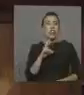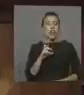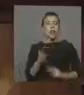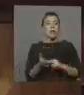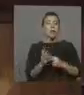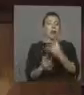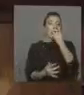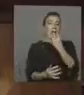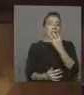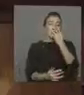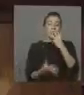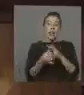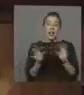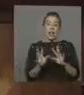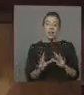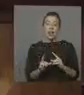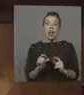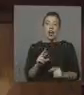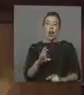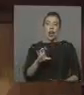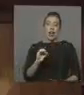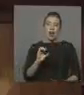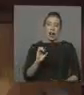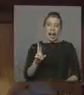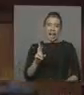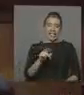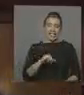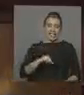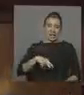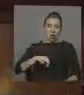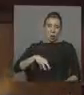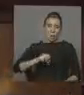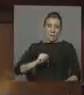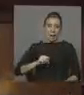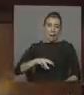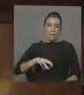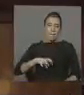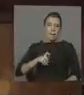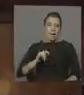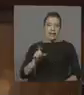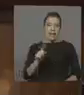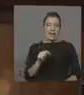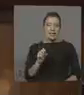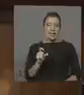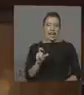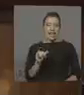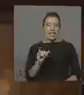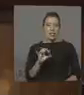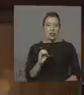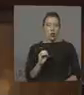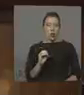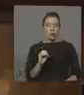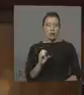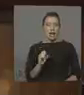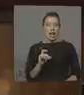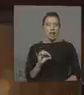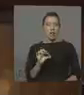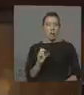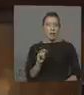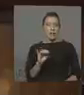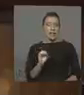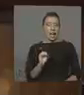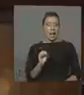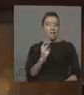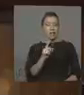respiratoria aguda, coriocarcinoma metastásico o cardiopatías. Y a su vez el